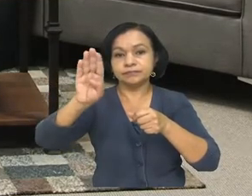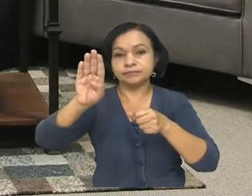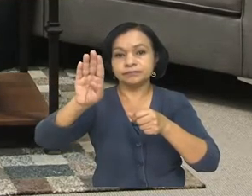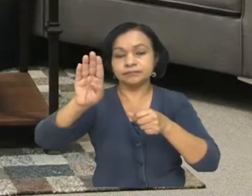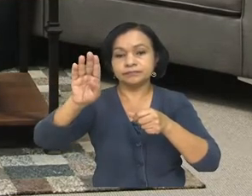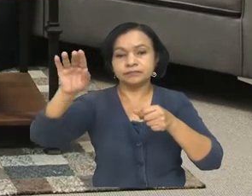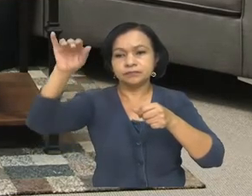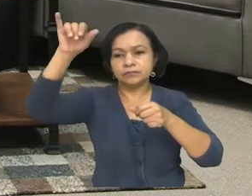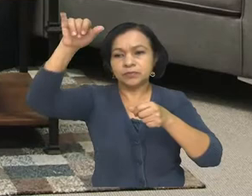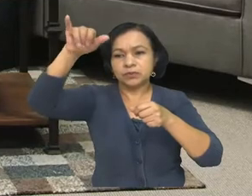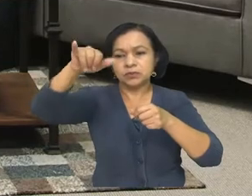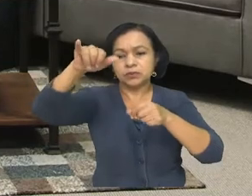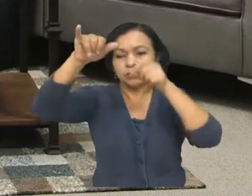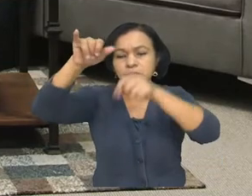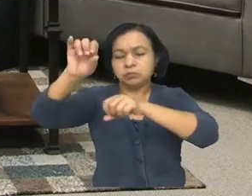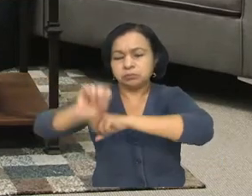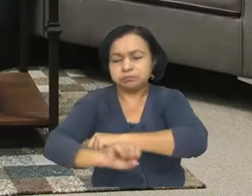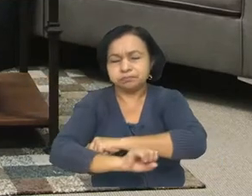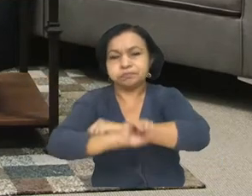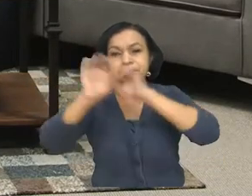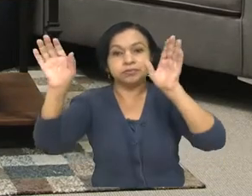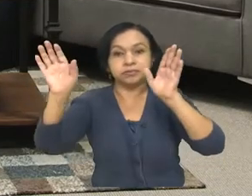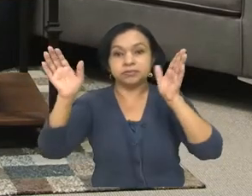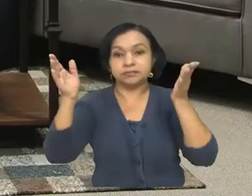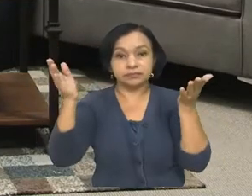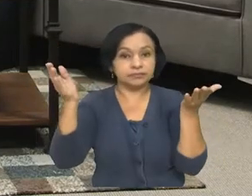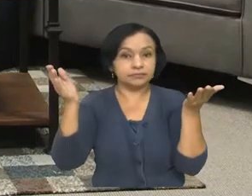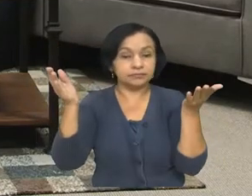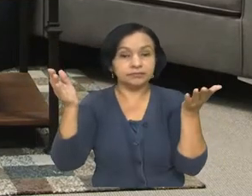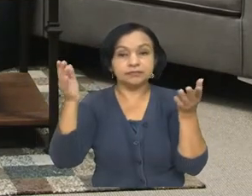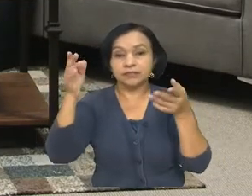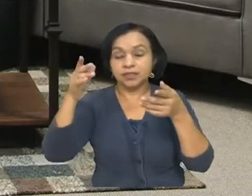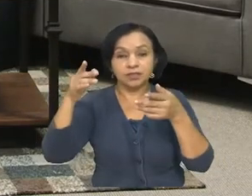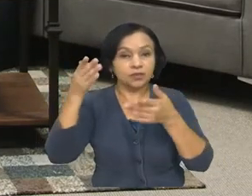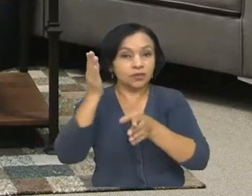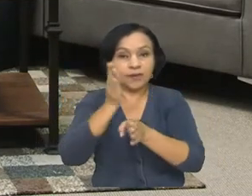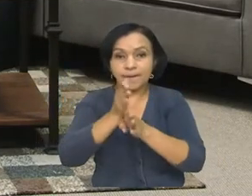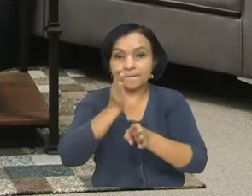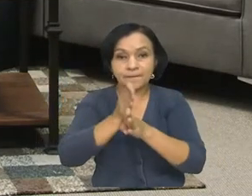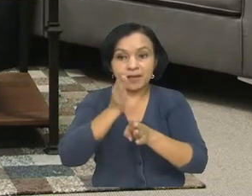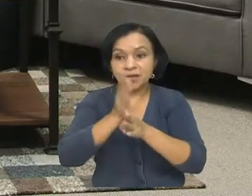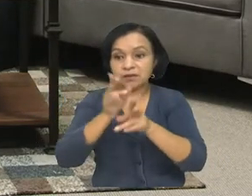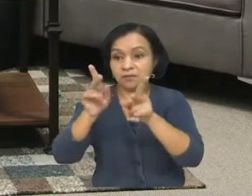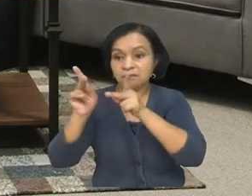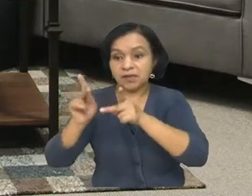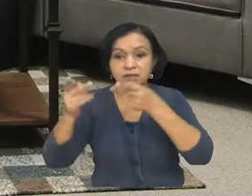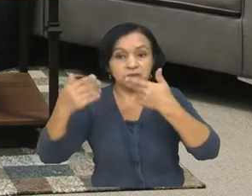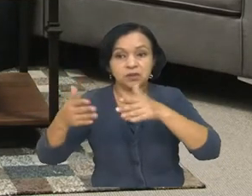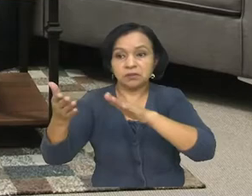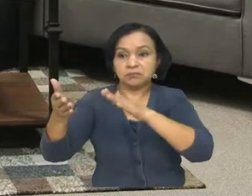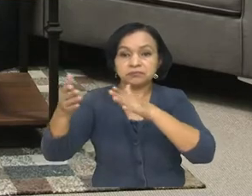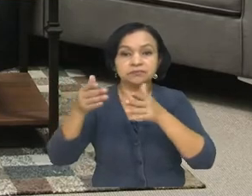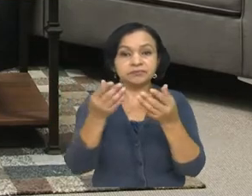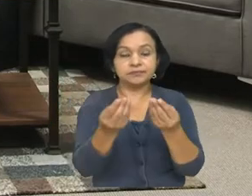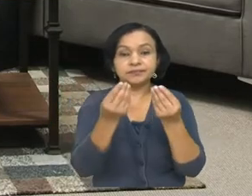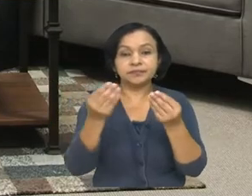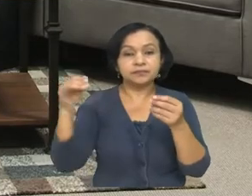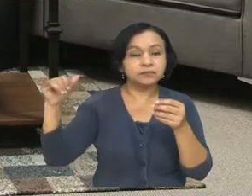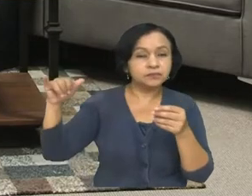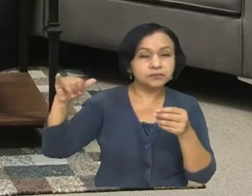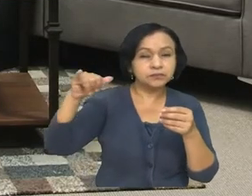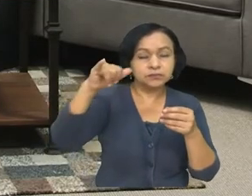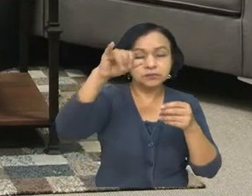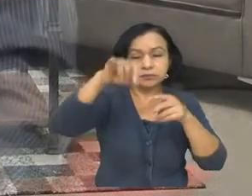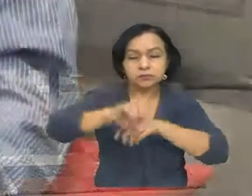roque. Todos volaron, así, miraba que volaban como en las películas. Y después ya justamente dejan de bombardear